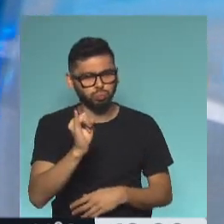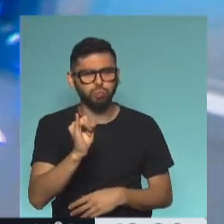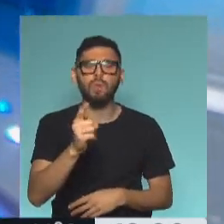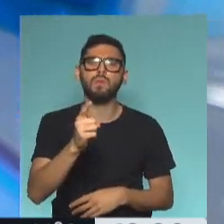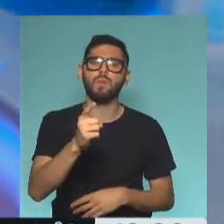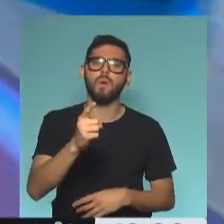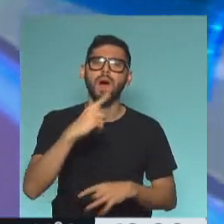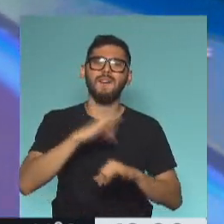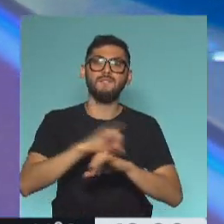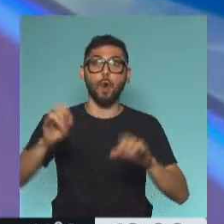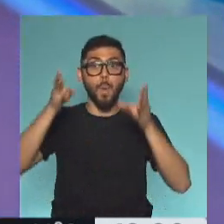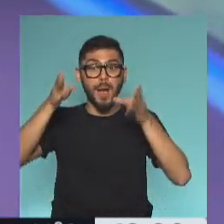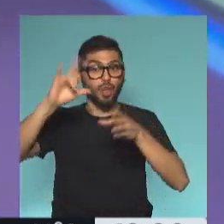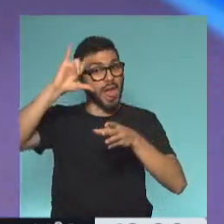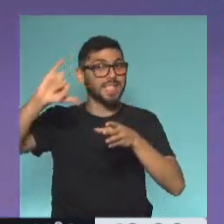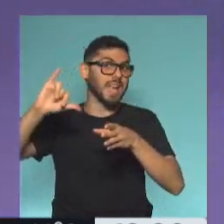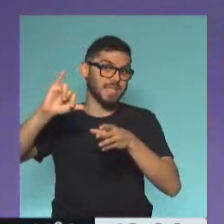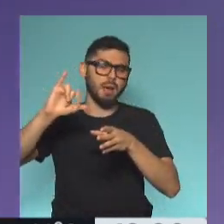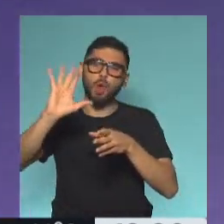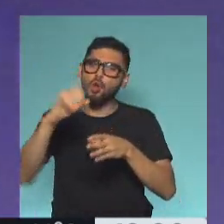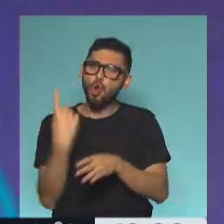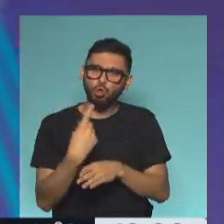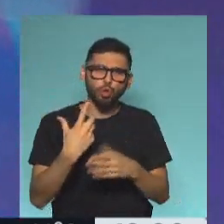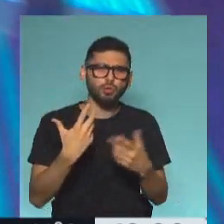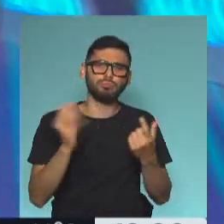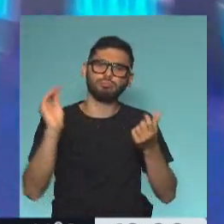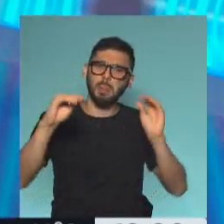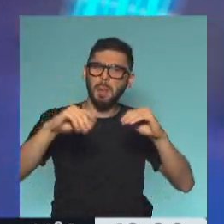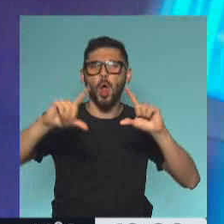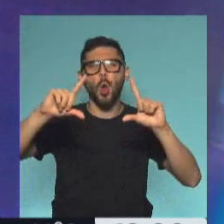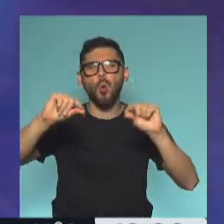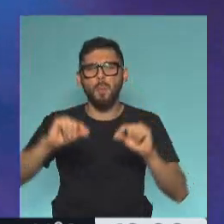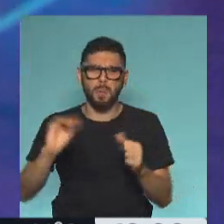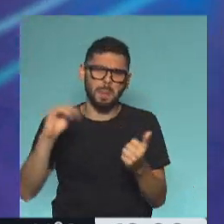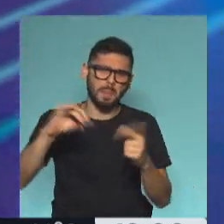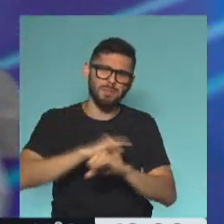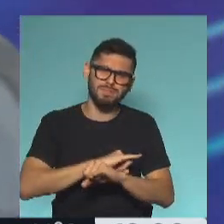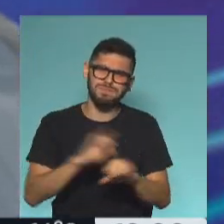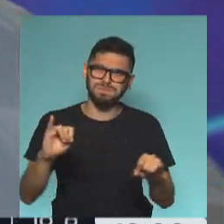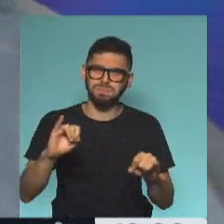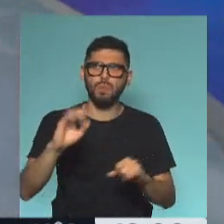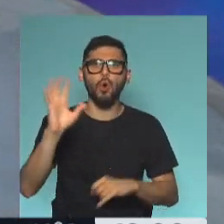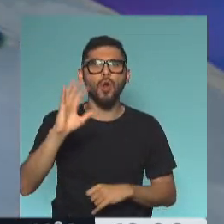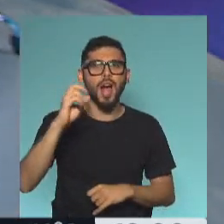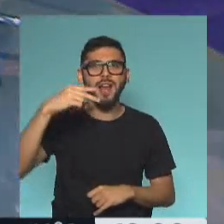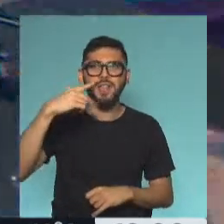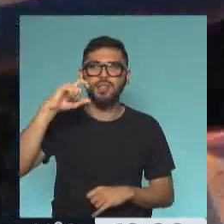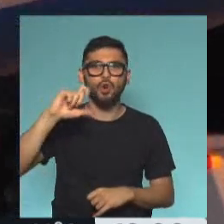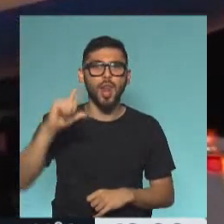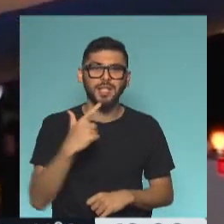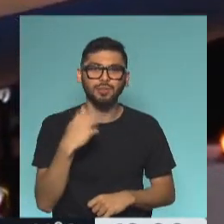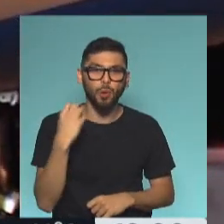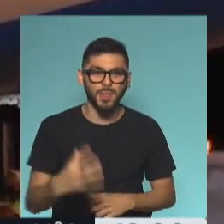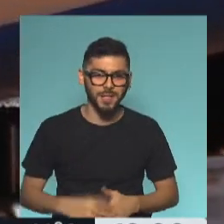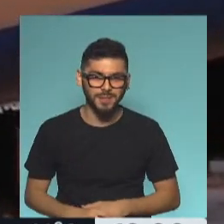la información está allí en el aeropuerto de Ezeiza, aunque desde aquí vamos a llenarlos de números, vamos a llenarlos de datos. Hola Nicolás, ¿cómo estás? Buenas tardes. ¿Cómo andamos? Está